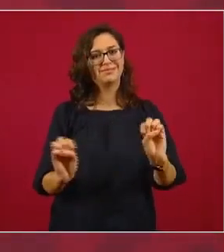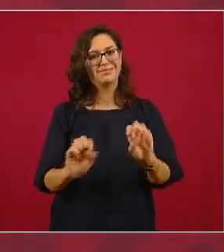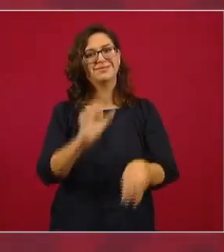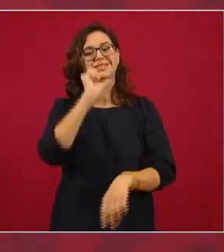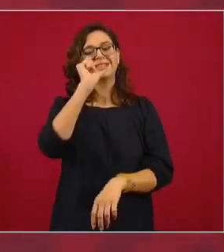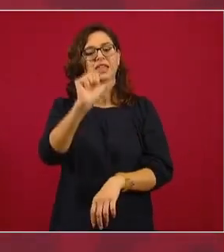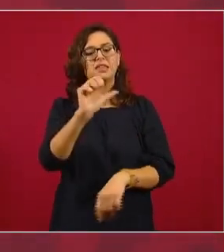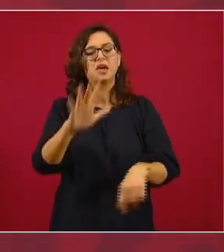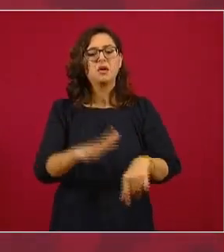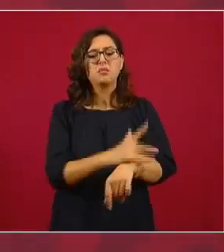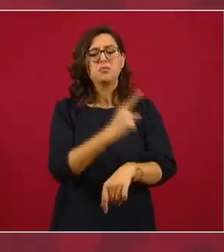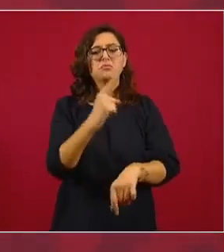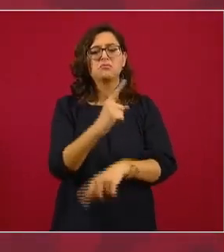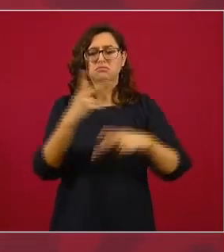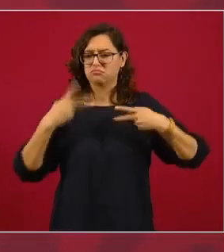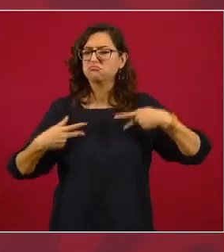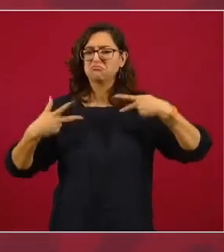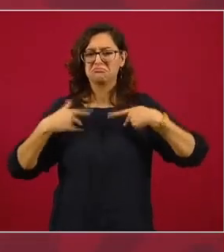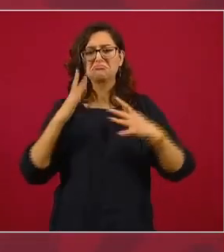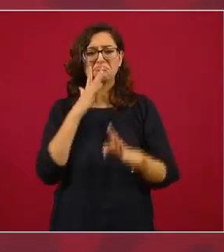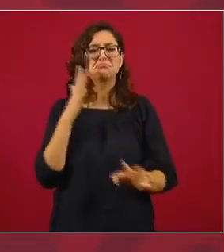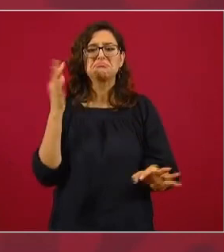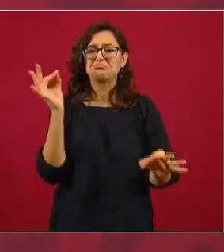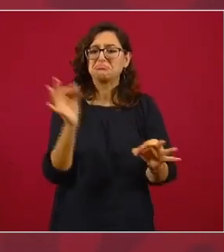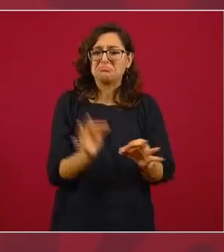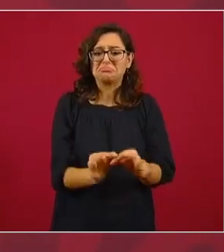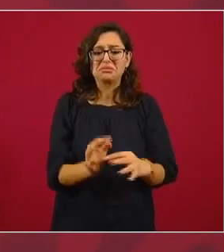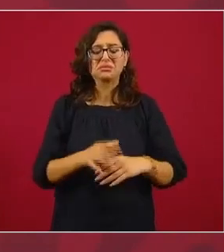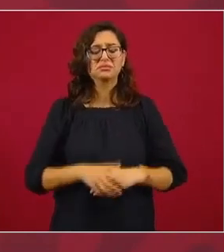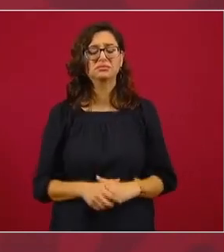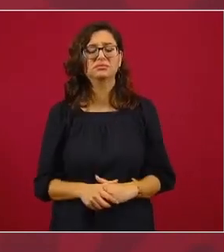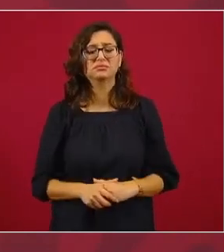es muy responsable.